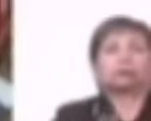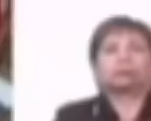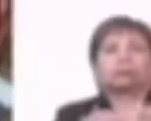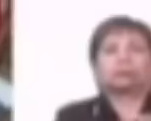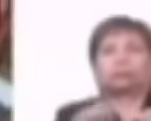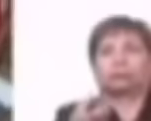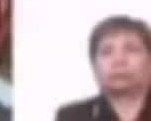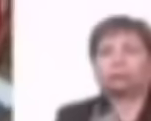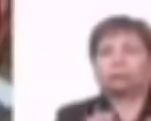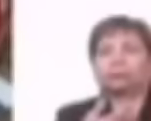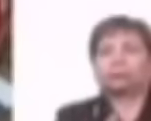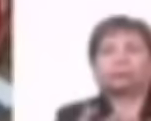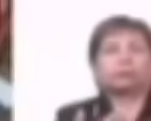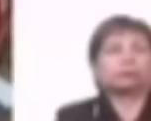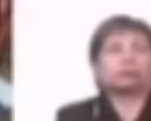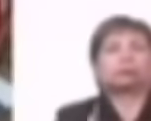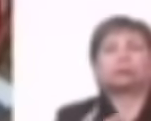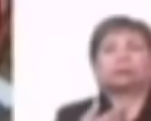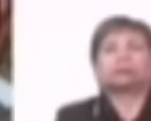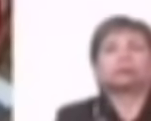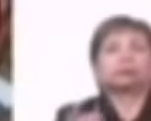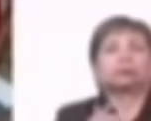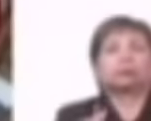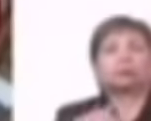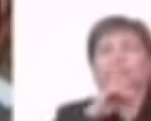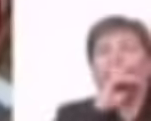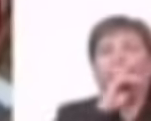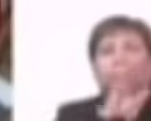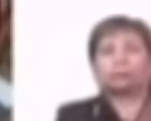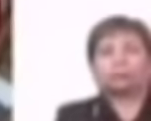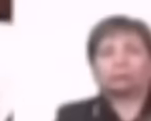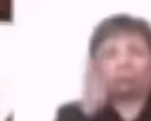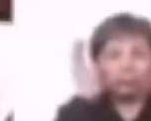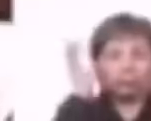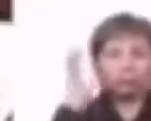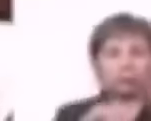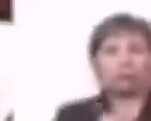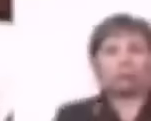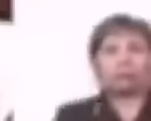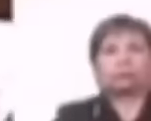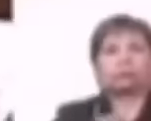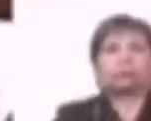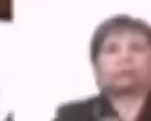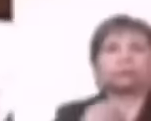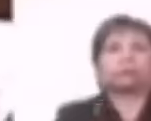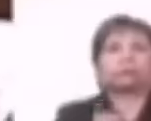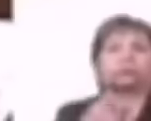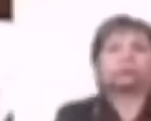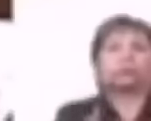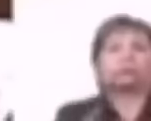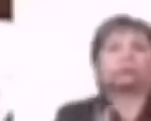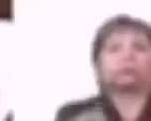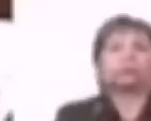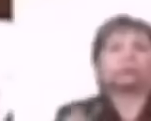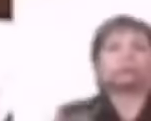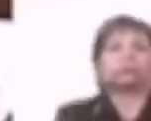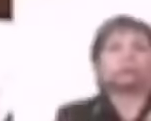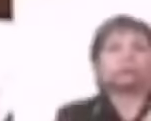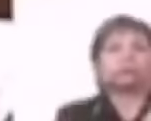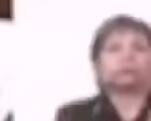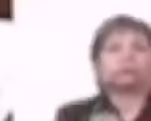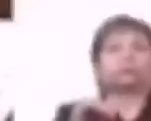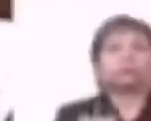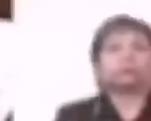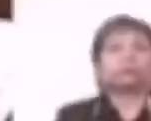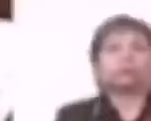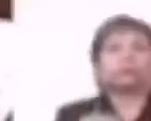sus inversionistas, queremos un país que no cumpla con los convenios que firma, un país que en ese sentido además no brinda seguridad